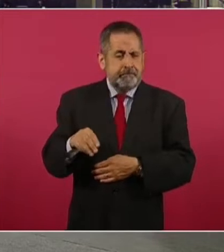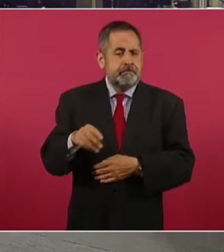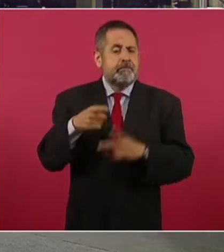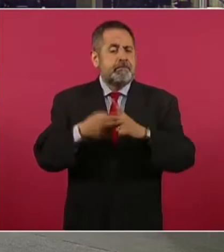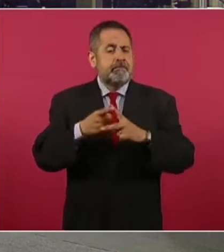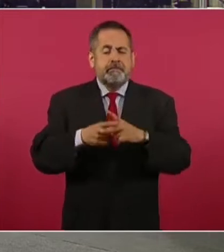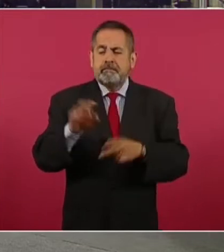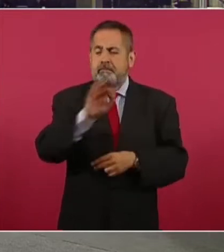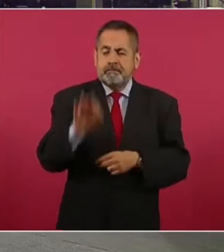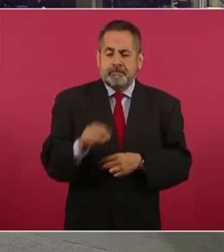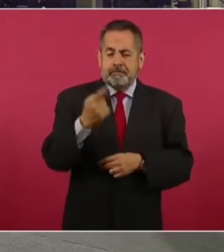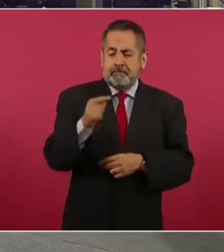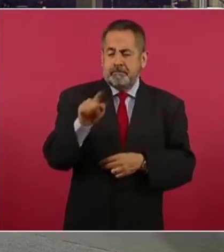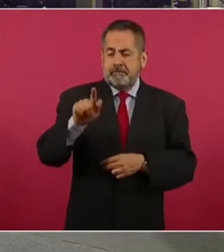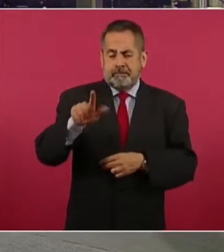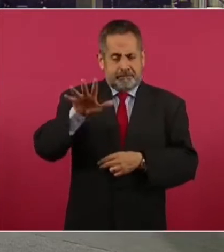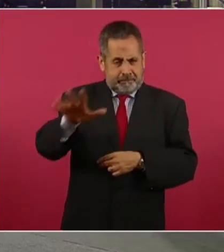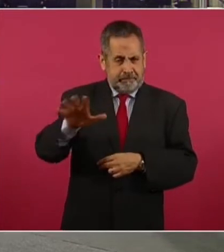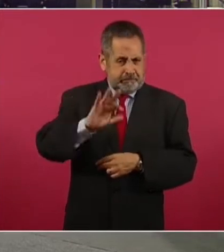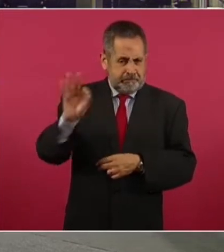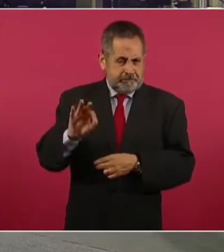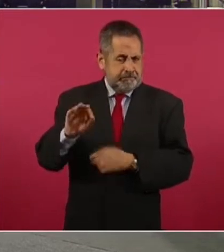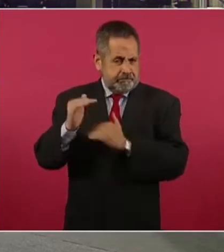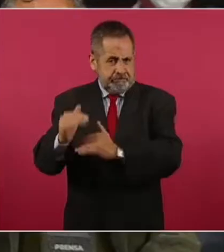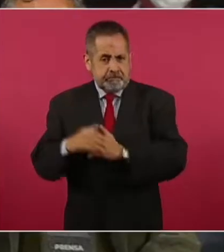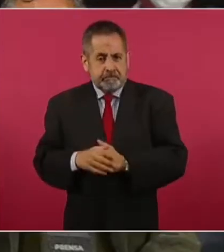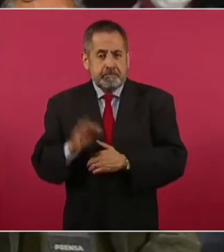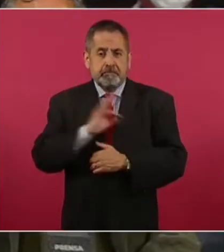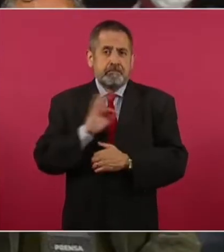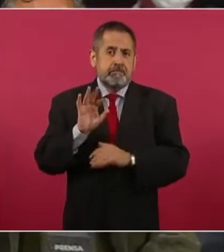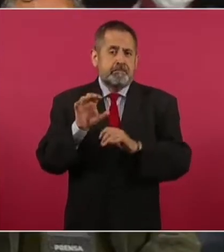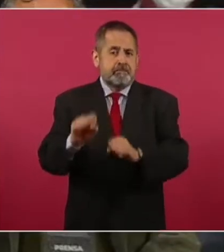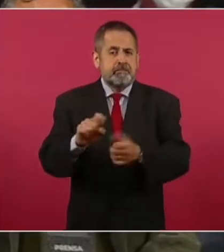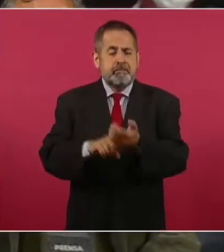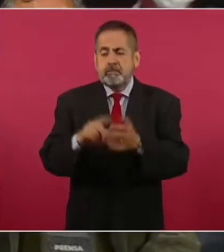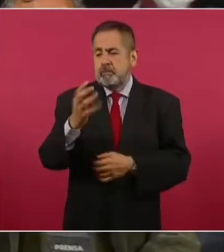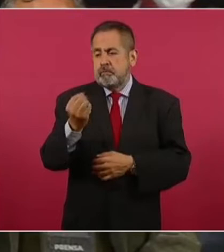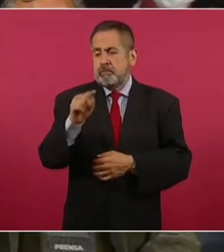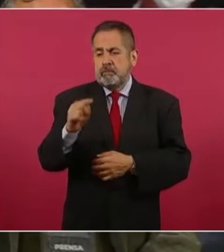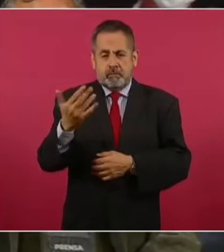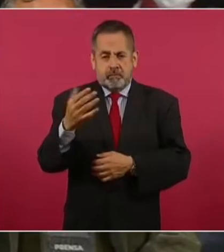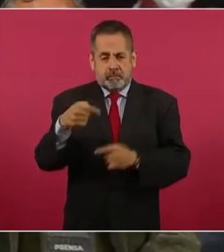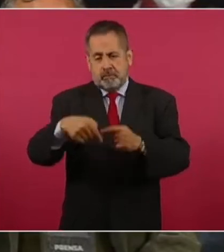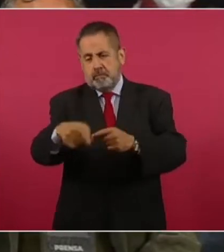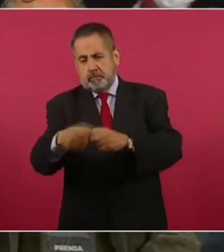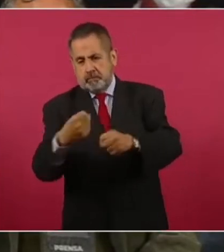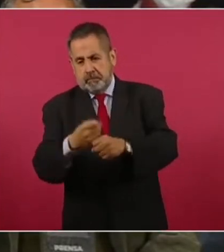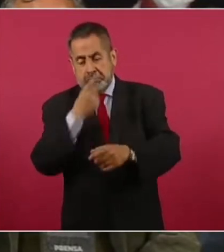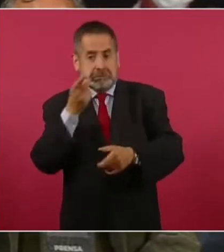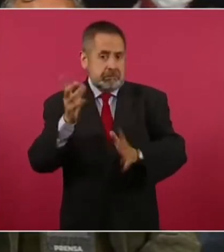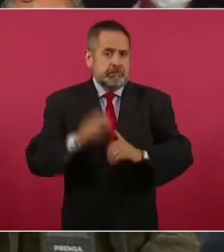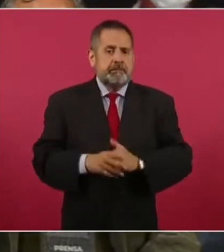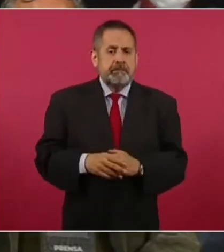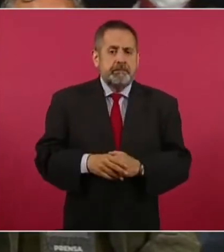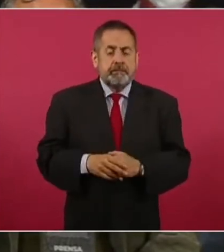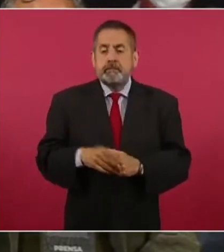al 7,75 ya se ubican, no se descarta que lleguen al 9,50 a final del año. Los especialistas también dicen que la